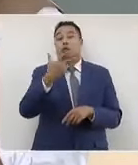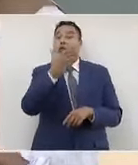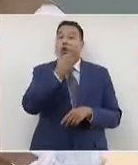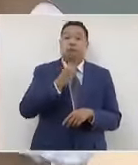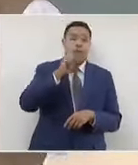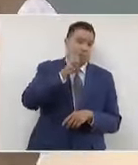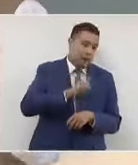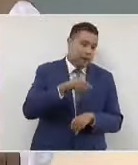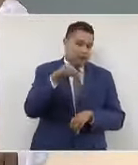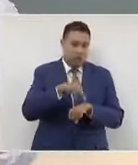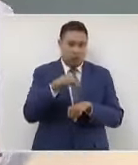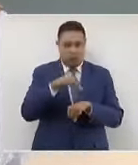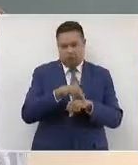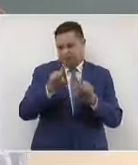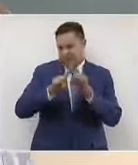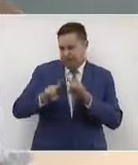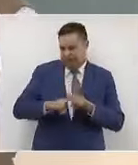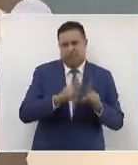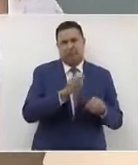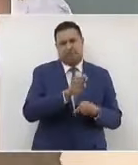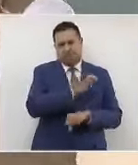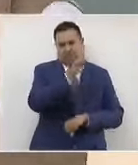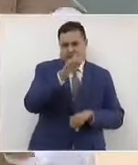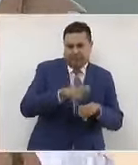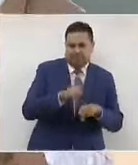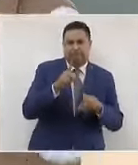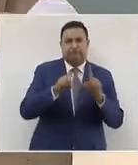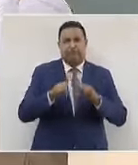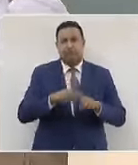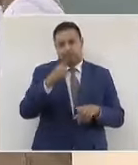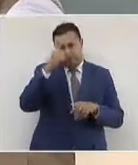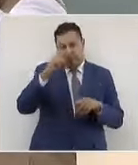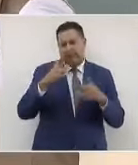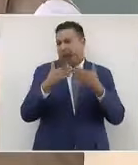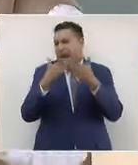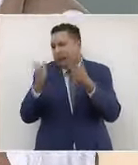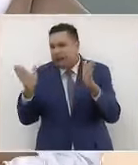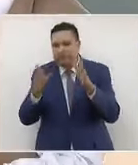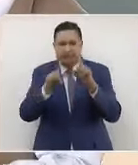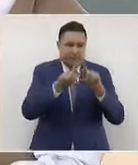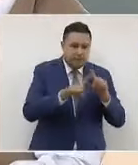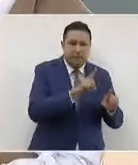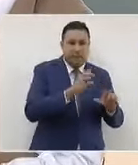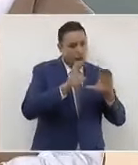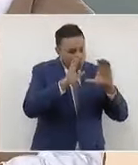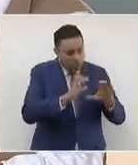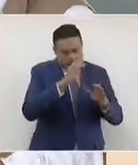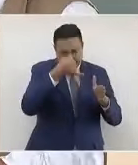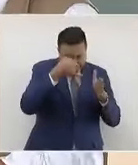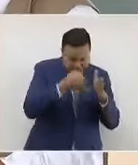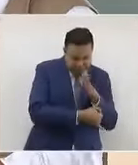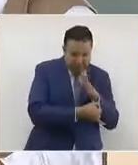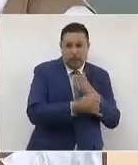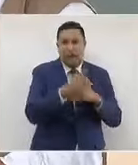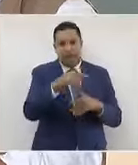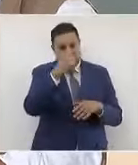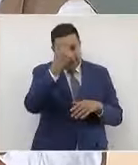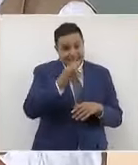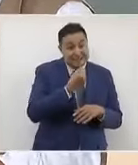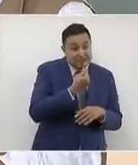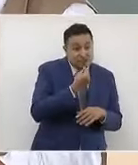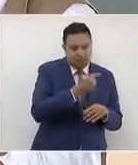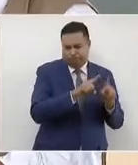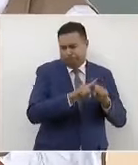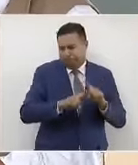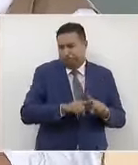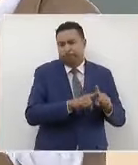diferentes especialidades. Desde luego que queremos más para abrir endoscopía, para abrir la unidad de cuidados intensivos pediátricos, pero